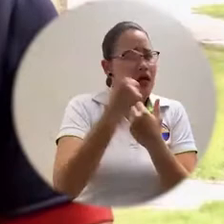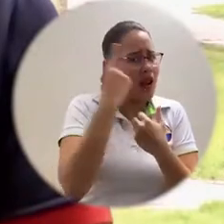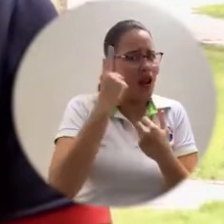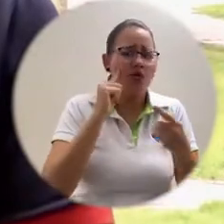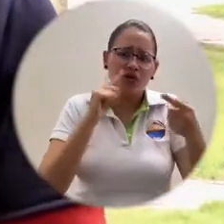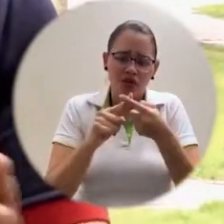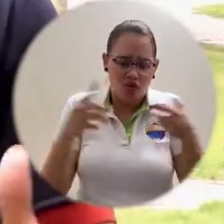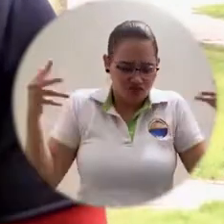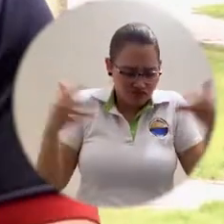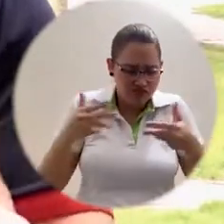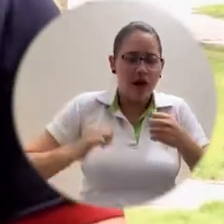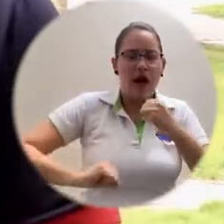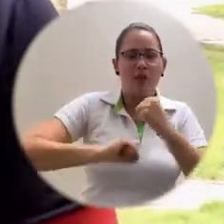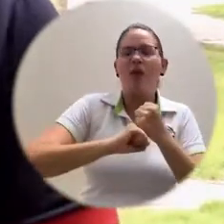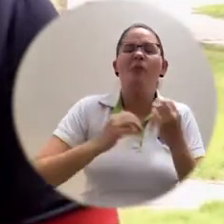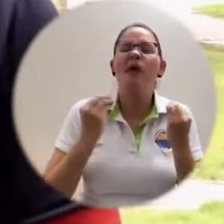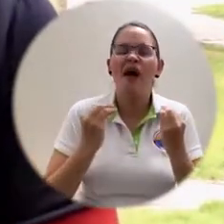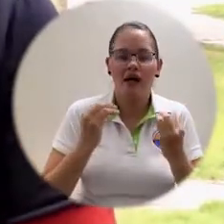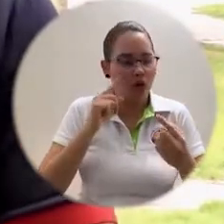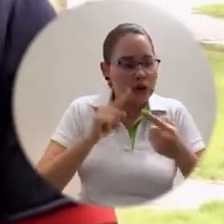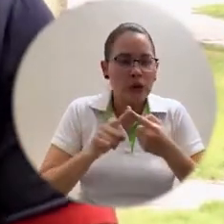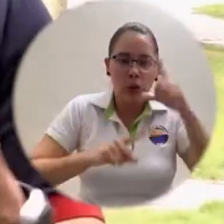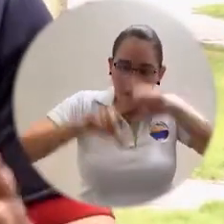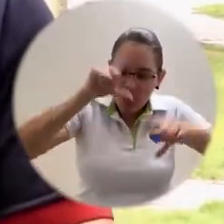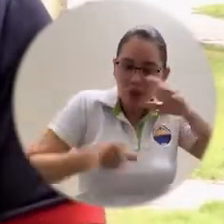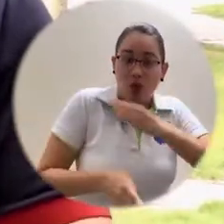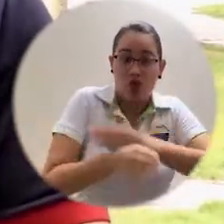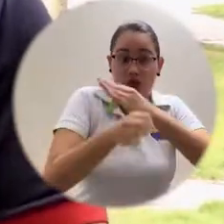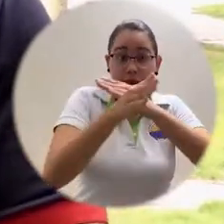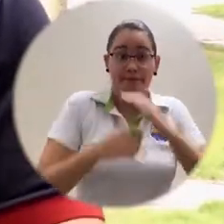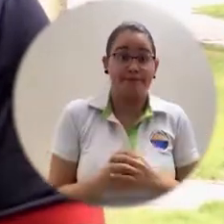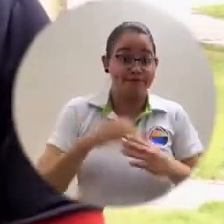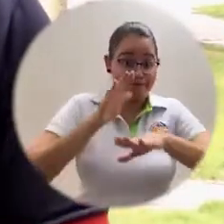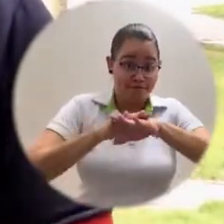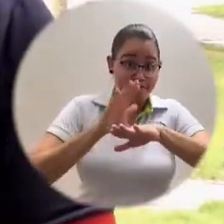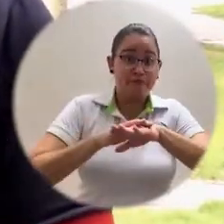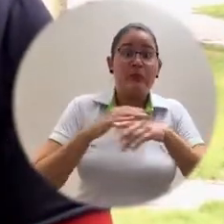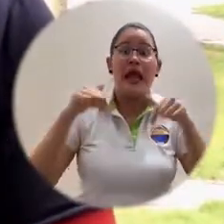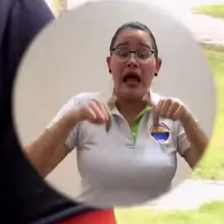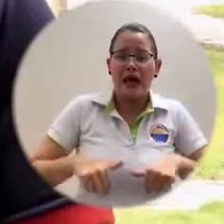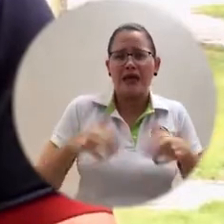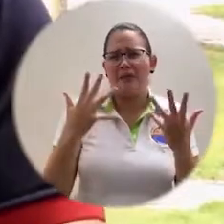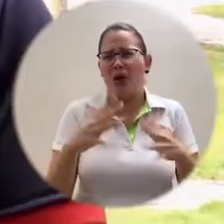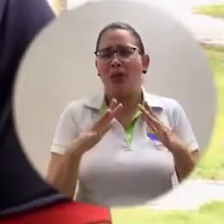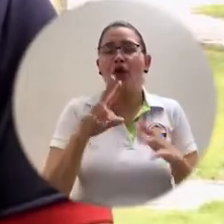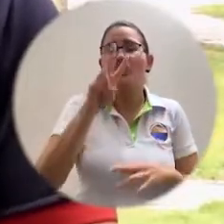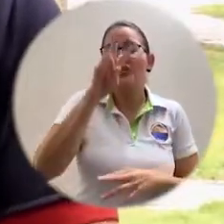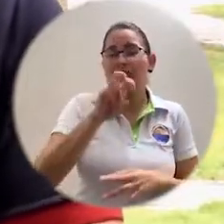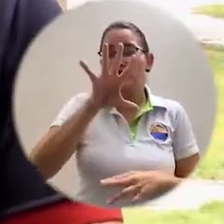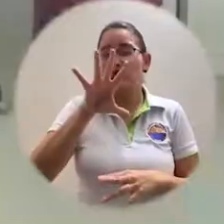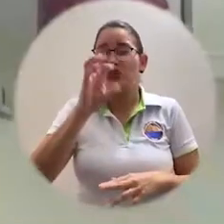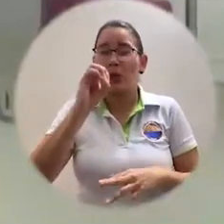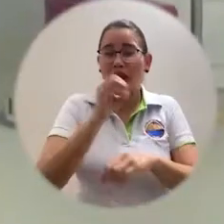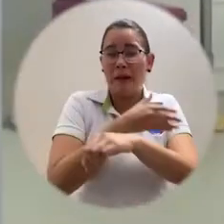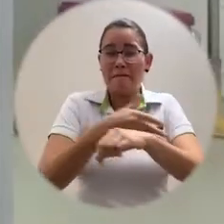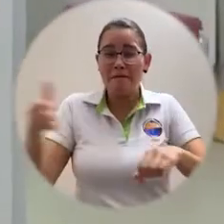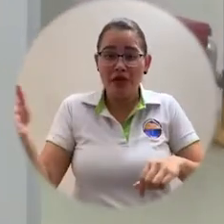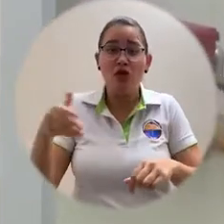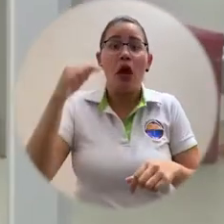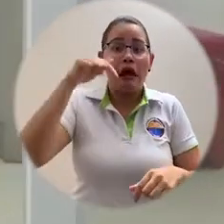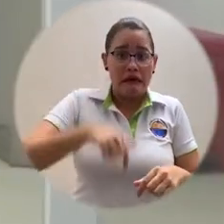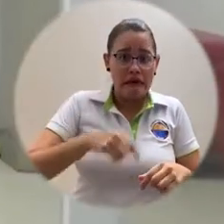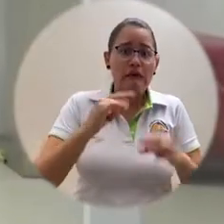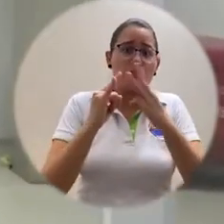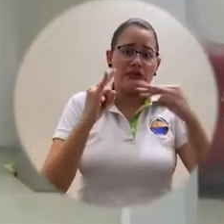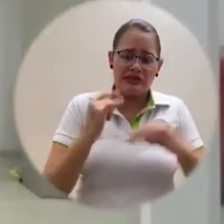que las diferentes empresas también se vinculen a la operación del laboratorio de manera que entre todos podamos ayudar a garantizar su sostenibilidad. La universidad ha hecho una inversión significativa de